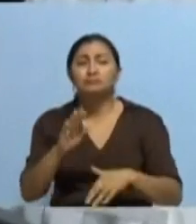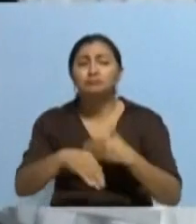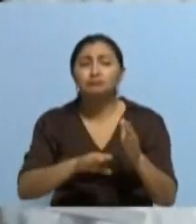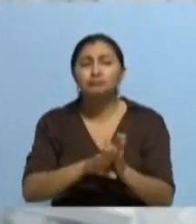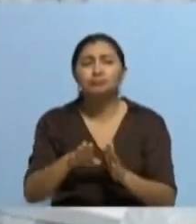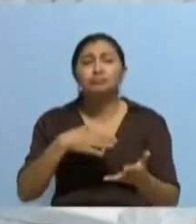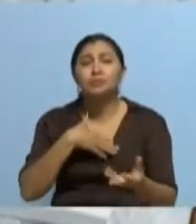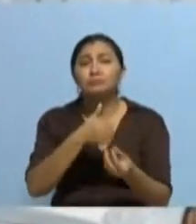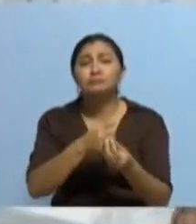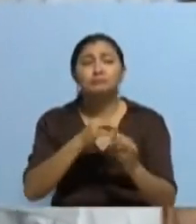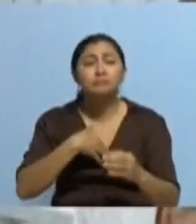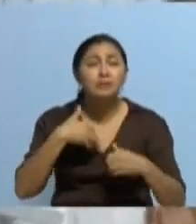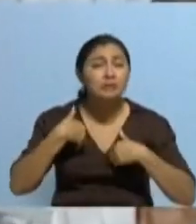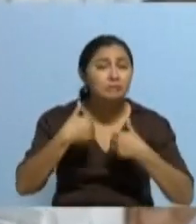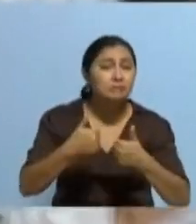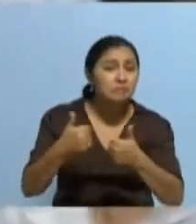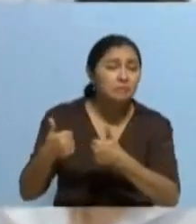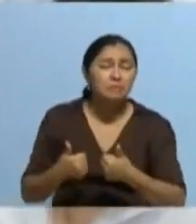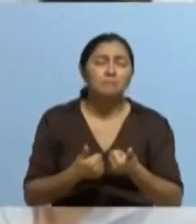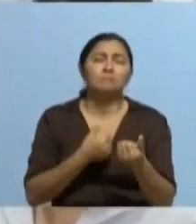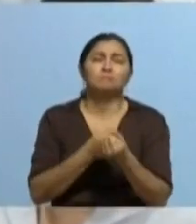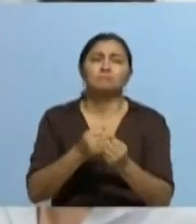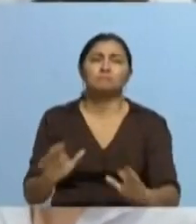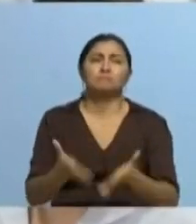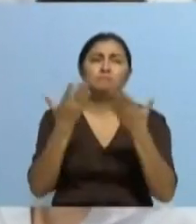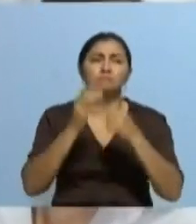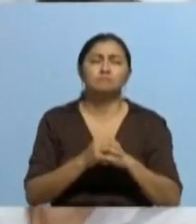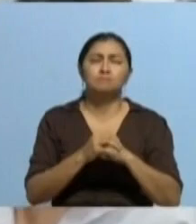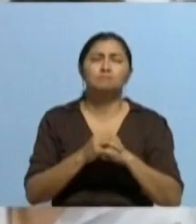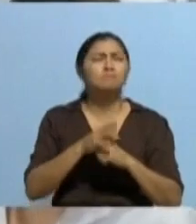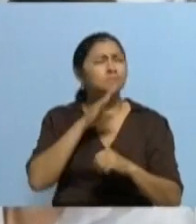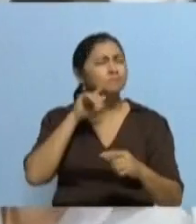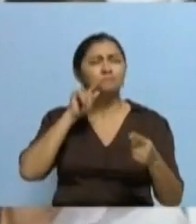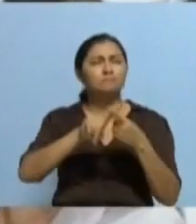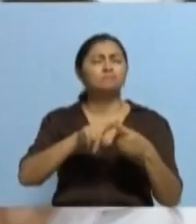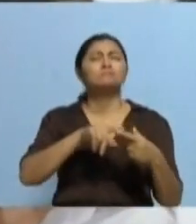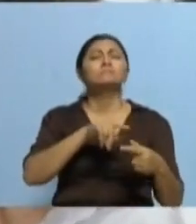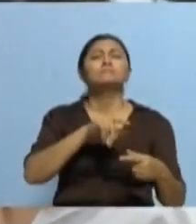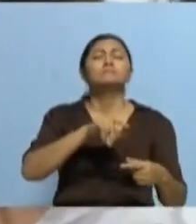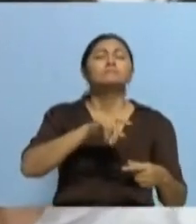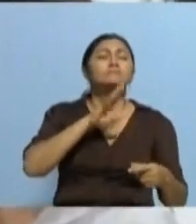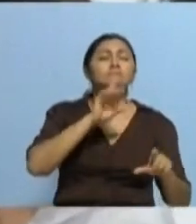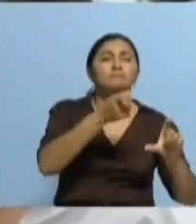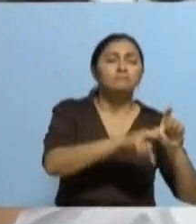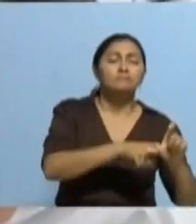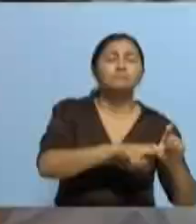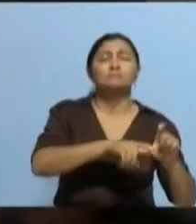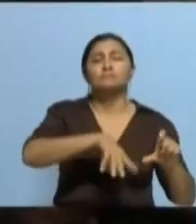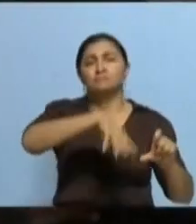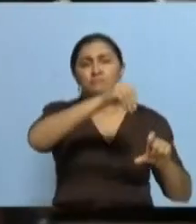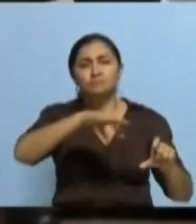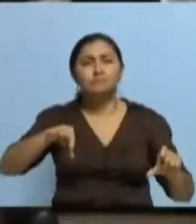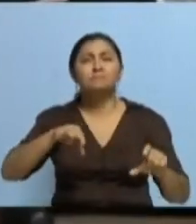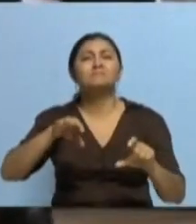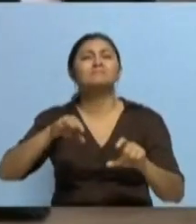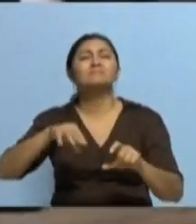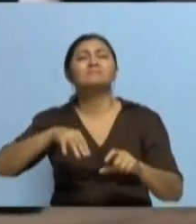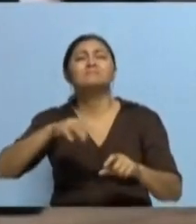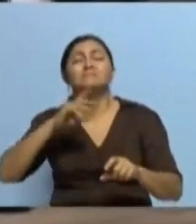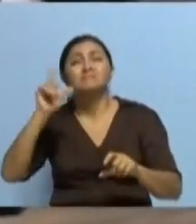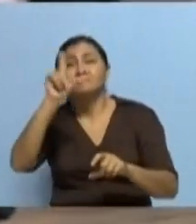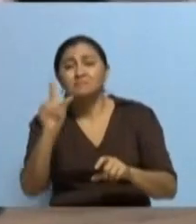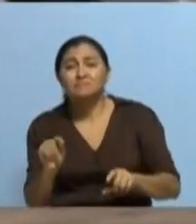En este espacio académico dirigido a los alcaldes de los departamentos del Cesar, La Guajira y El Magdalena, se mostraron los resultados de las